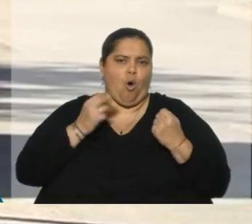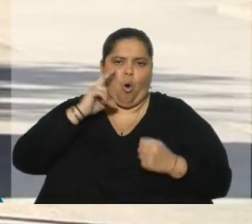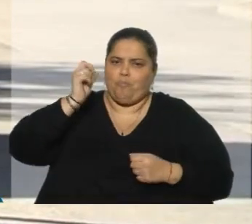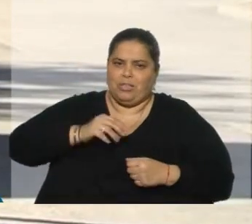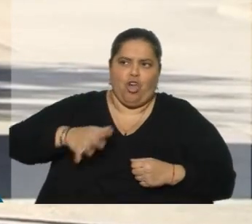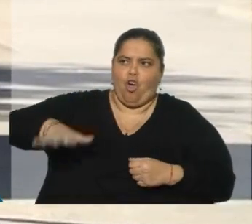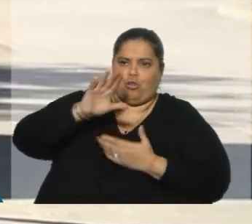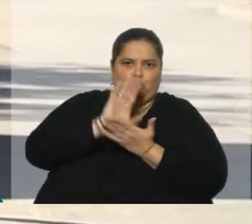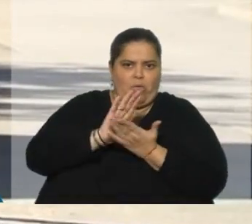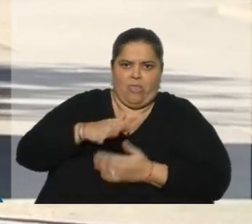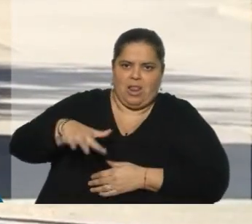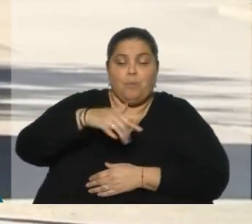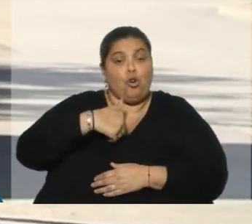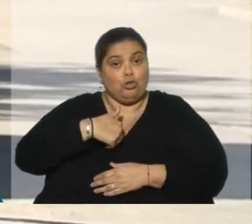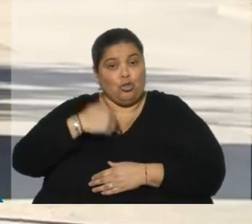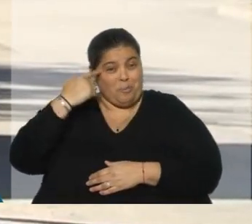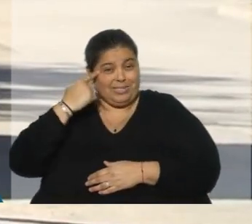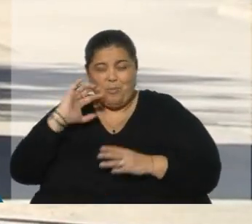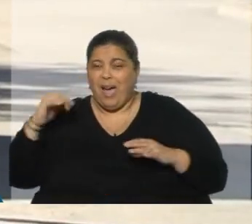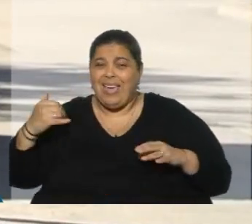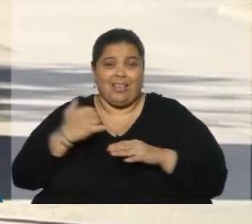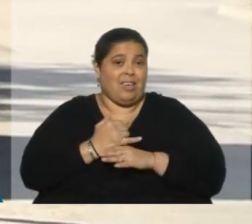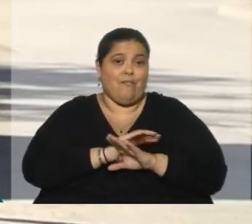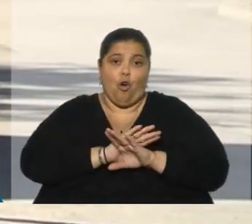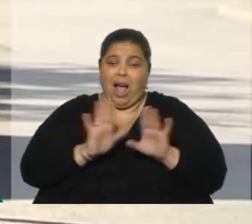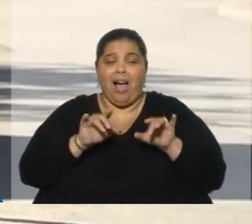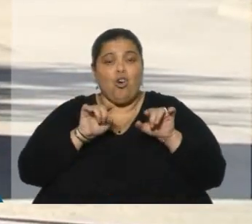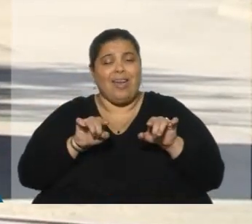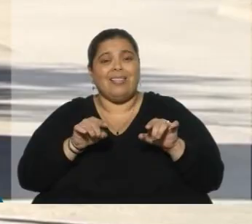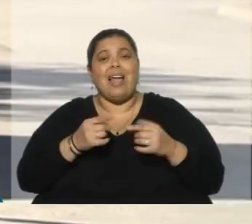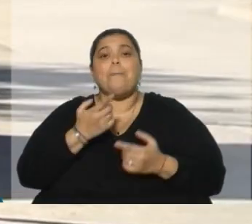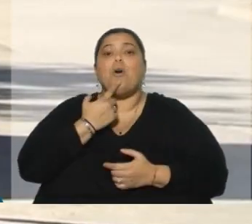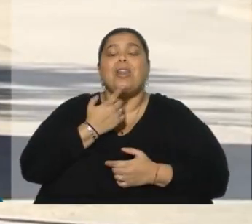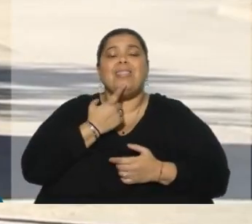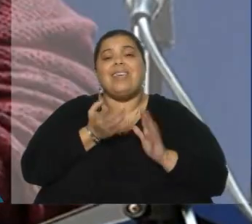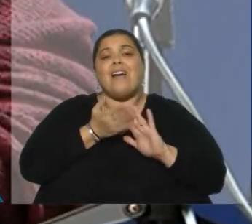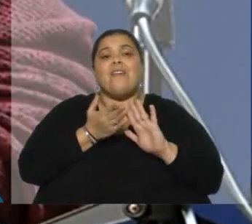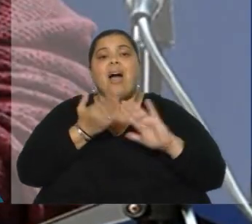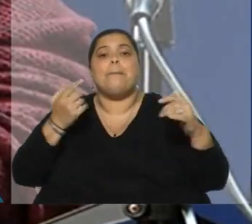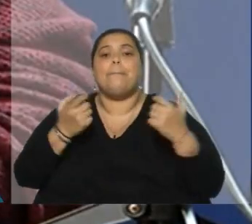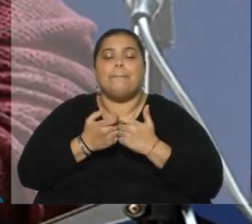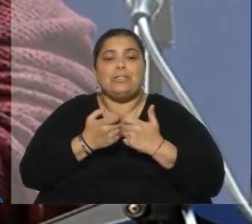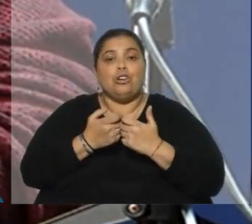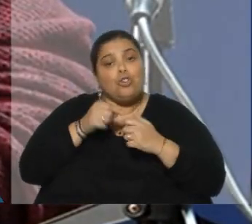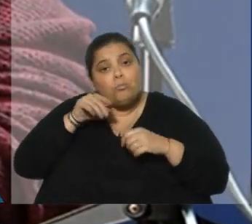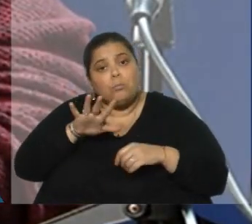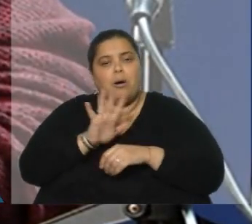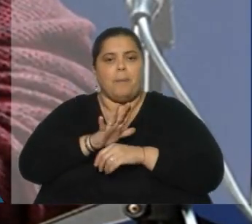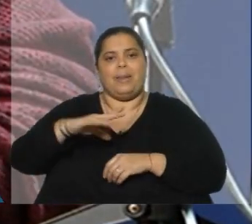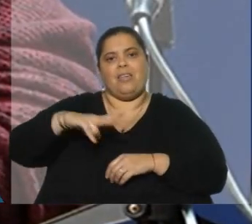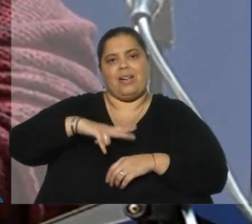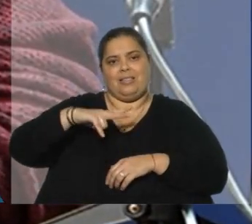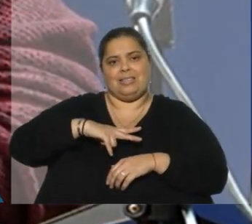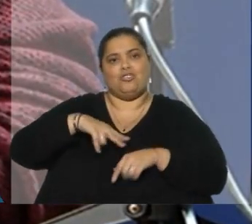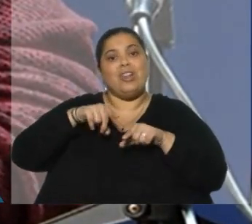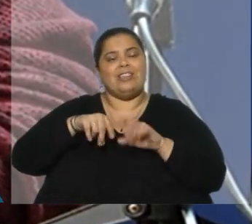entendemos profundamente equivocado y lesivo para el país la política de privatización. lo único que va a llevar es a reforzar la